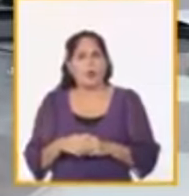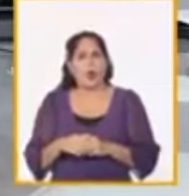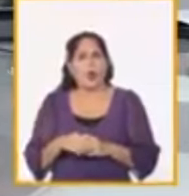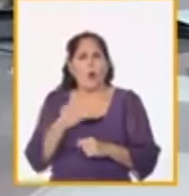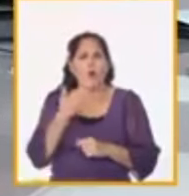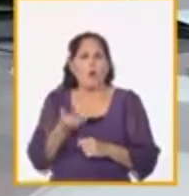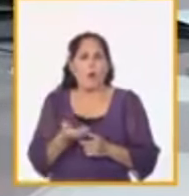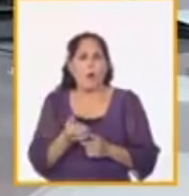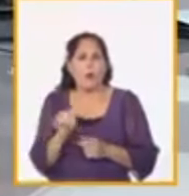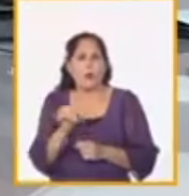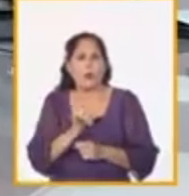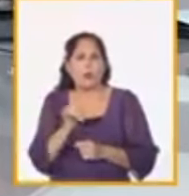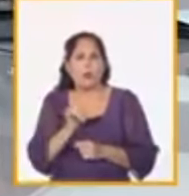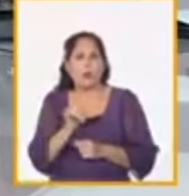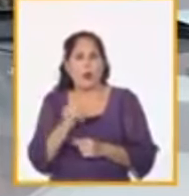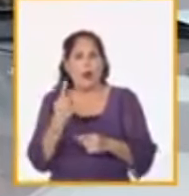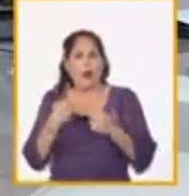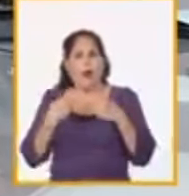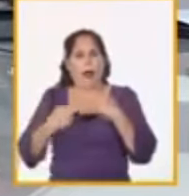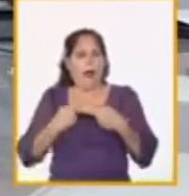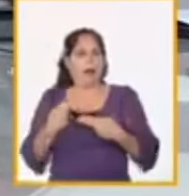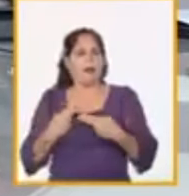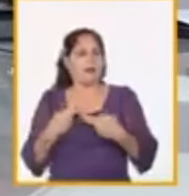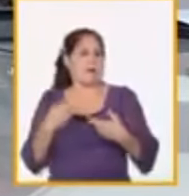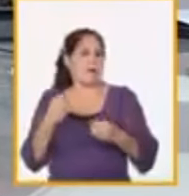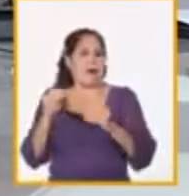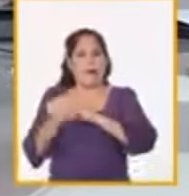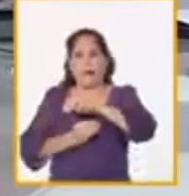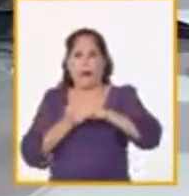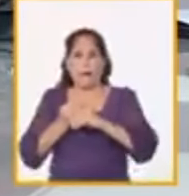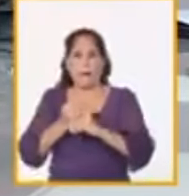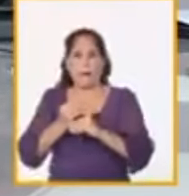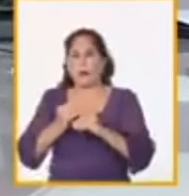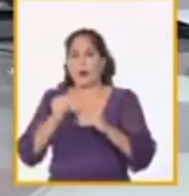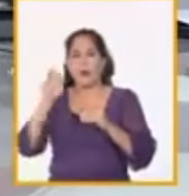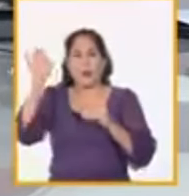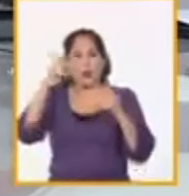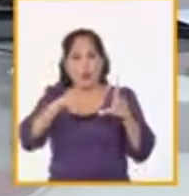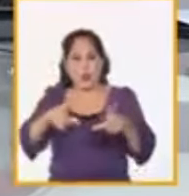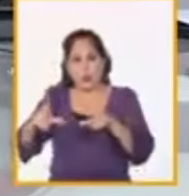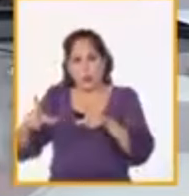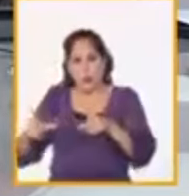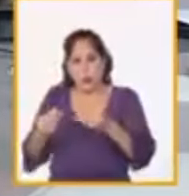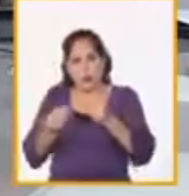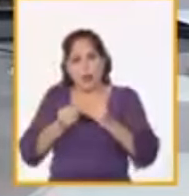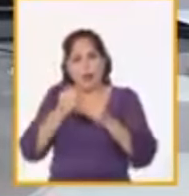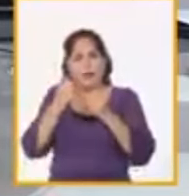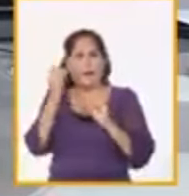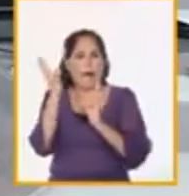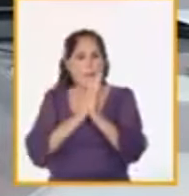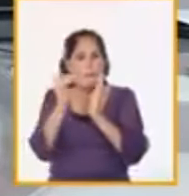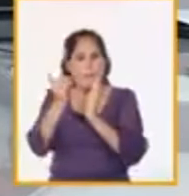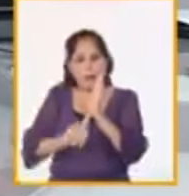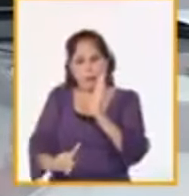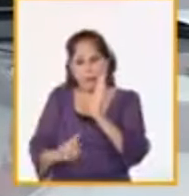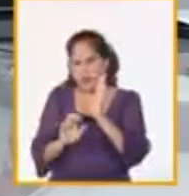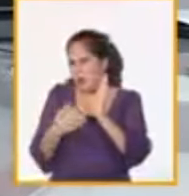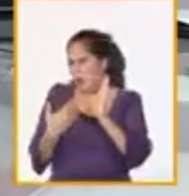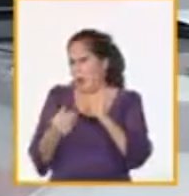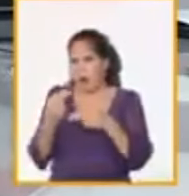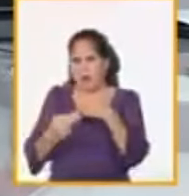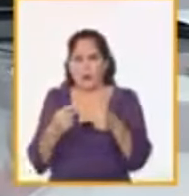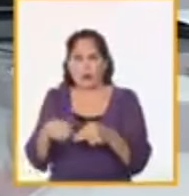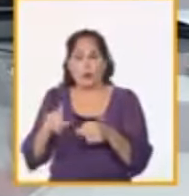las inversiones, además de todo lo que se está haciendo en la transformación de la matriz energética? ¿Hacia dónde se ha podido trabajar este año en medio de las complejidades